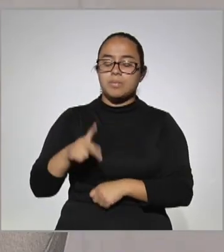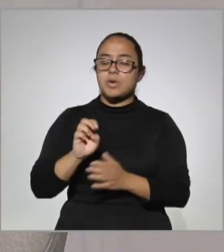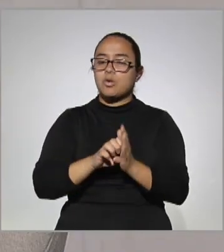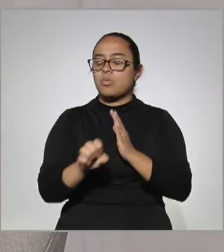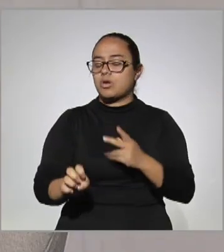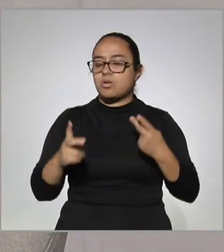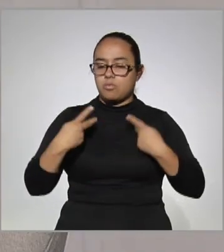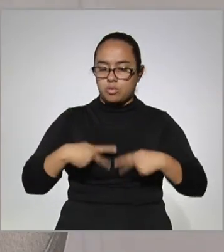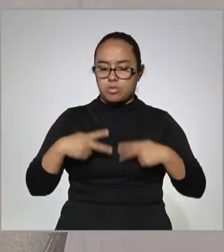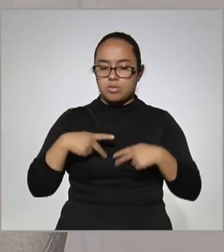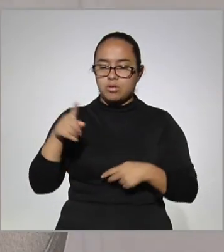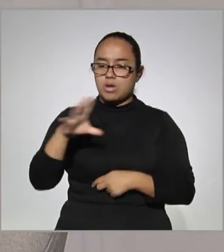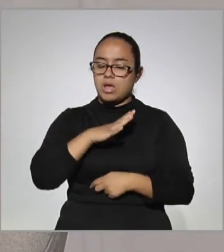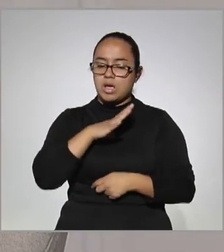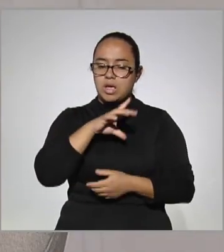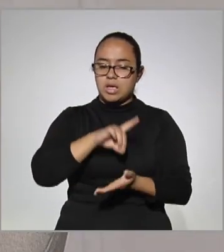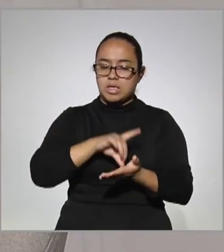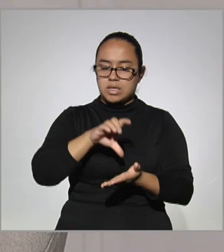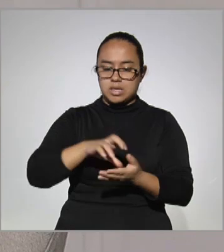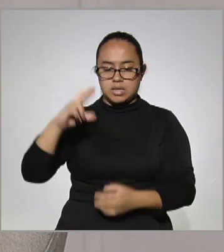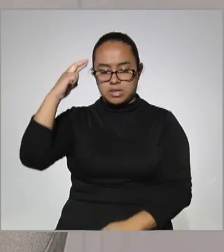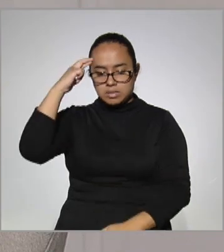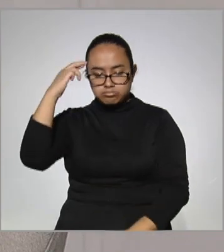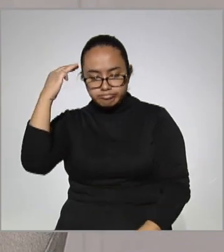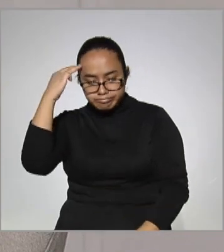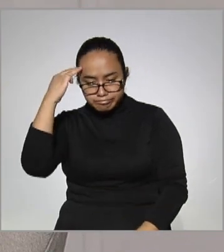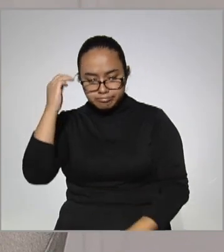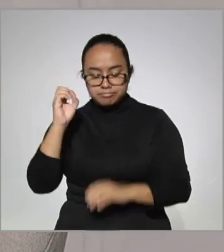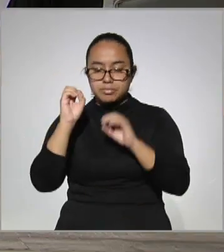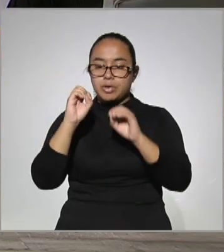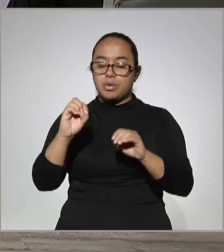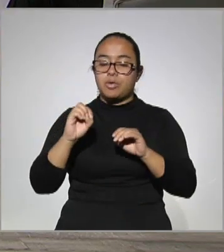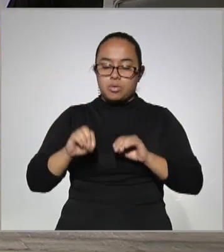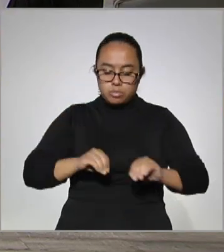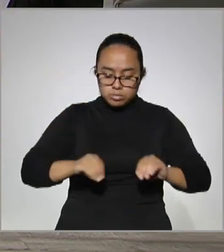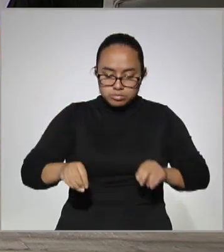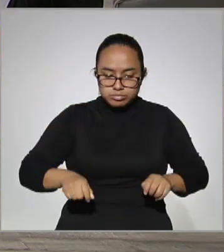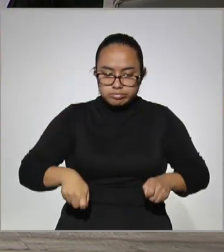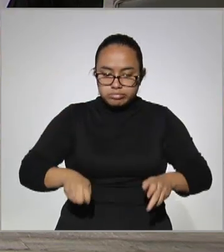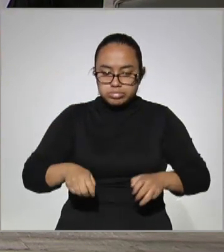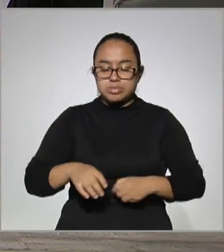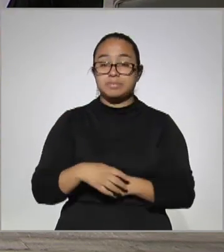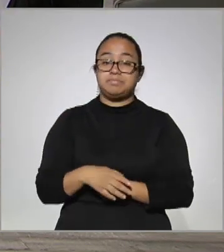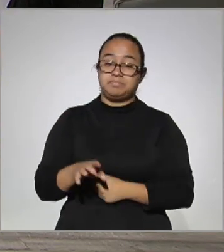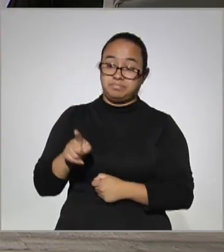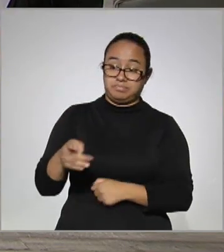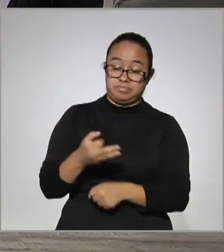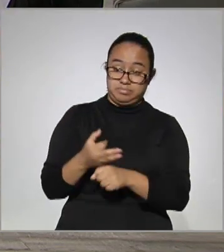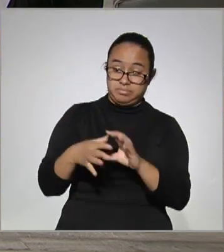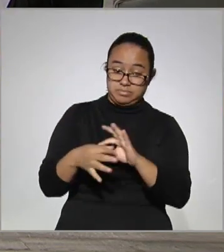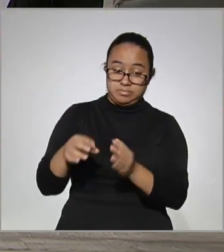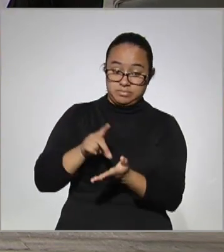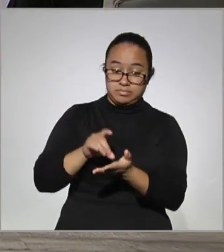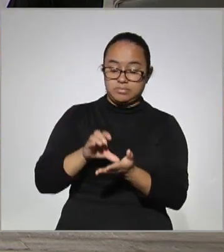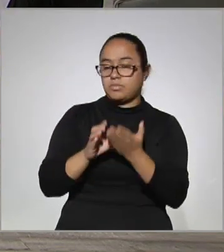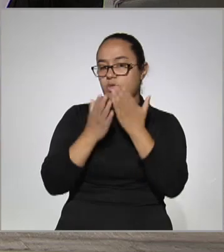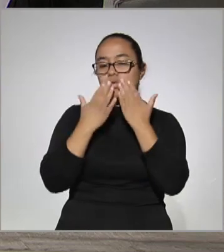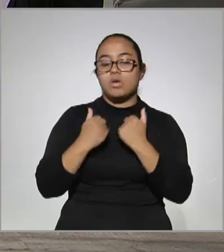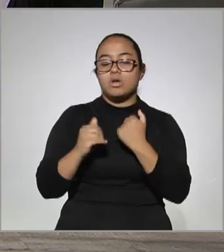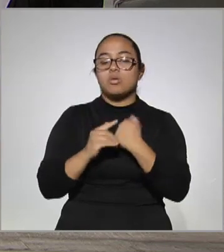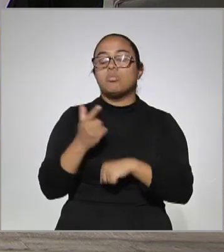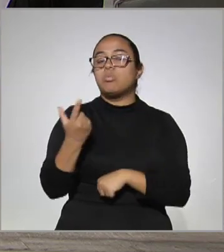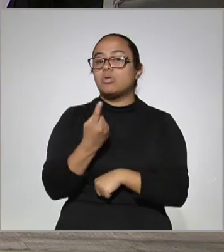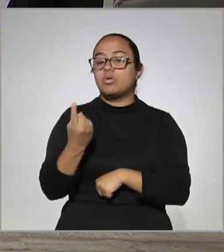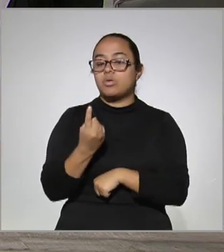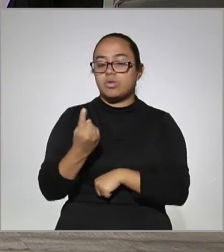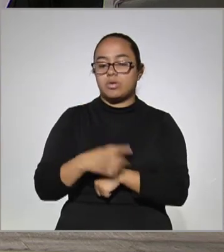tienen algún tipo de discapacidad intelectual o discapacidad motora. De hecho, hablando de discapacidad, no existe, porque bueno, ni la